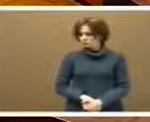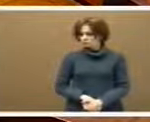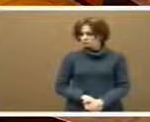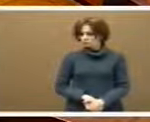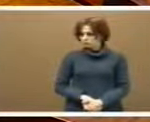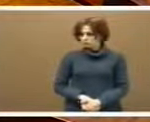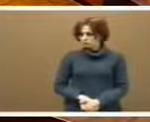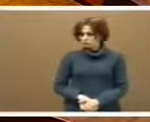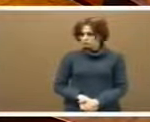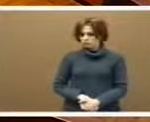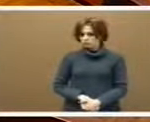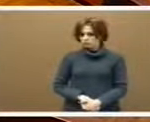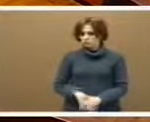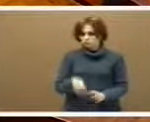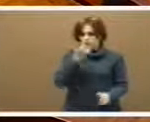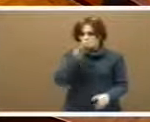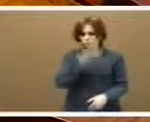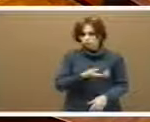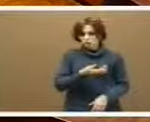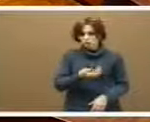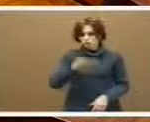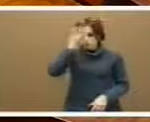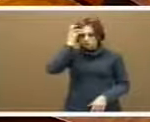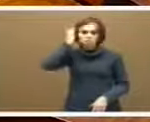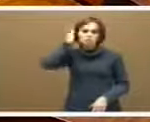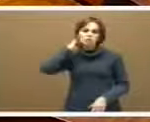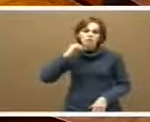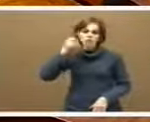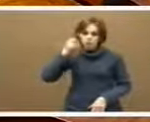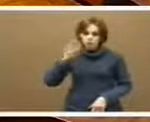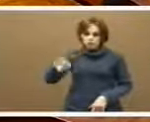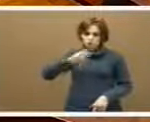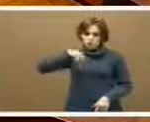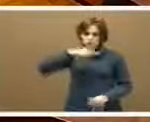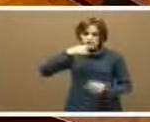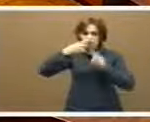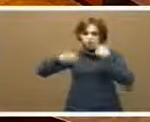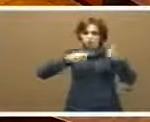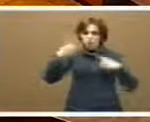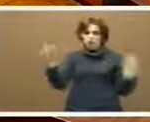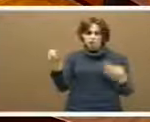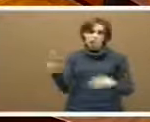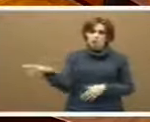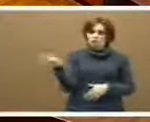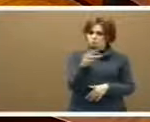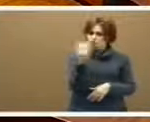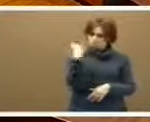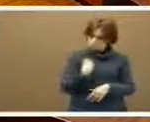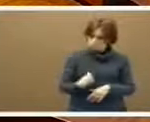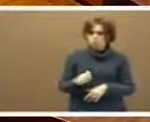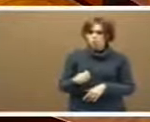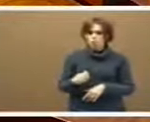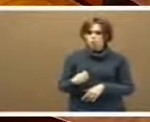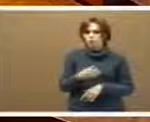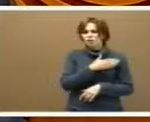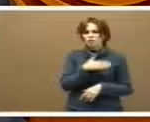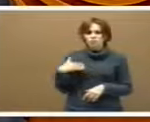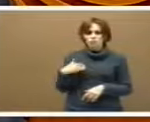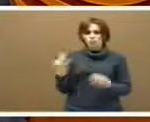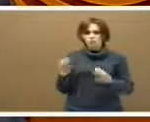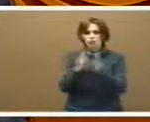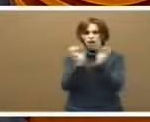Los regionalistas vamos a decir lo mismo en todas las intervenciones. Lo que queremos es acuerdos, lo